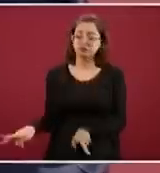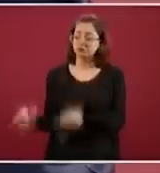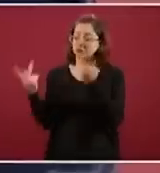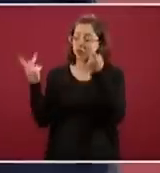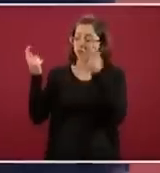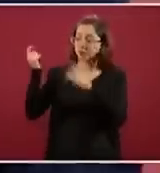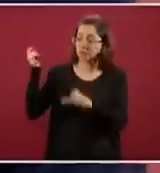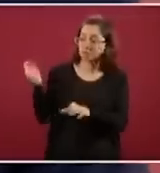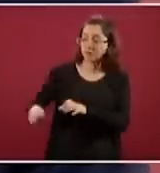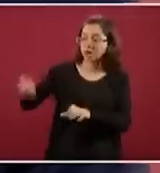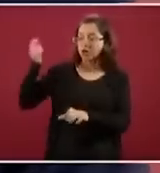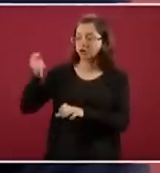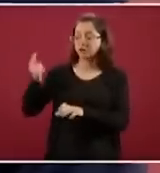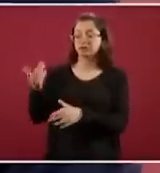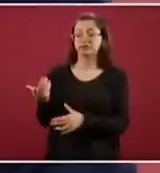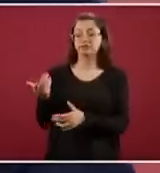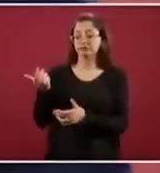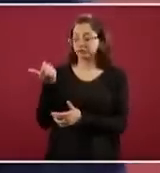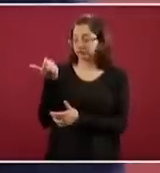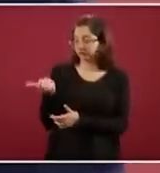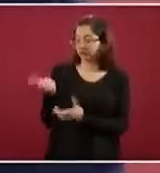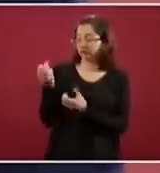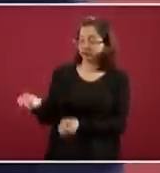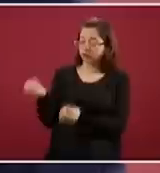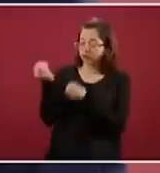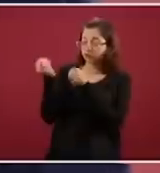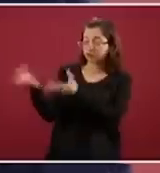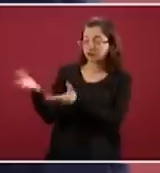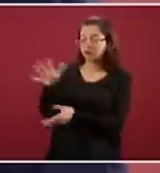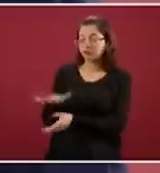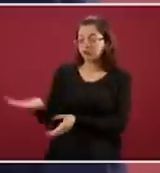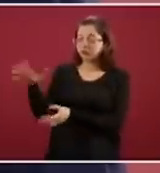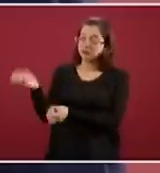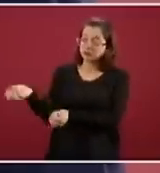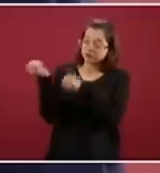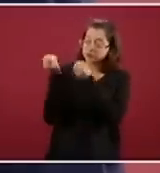subasta, se entrega al pueblo